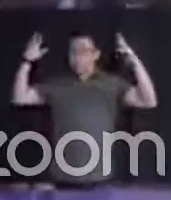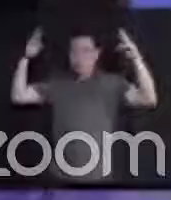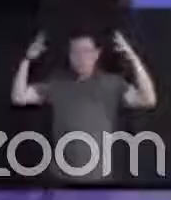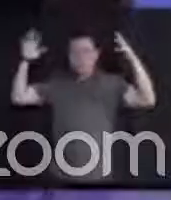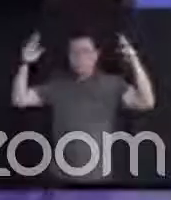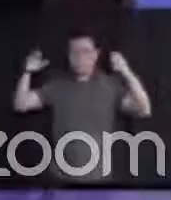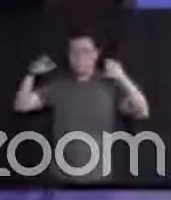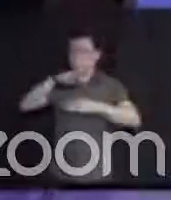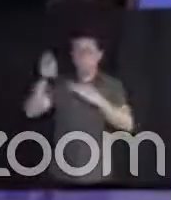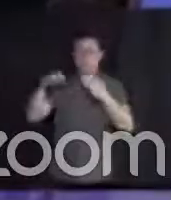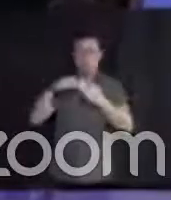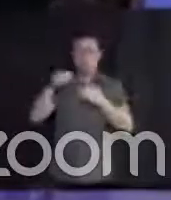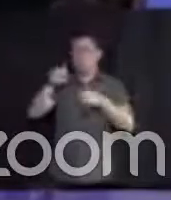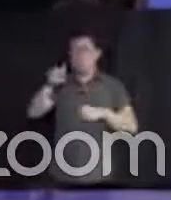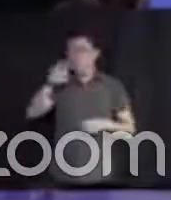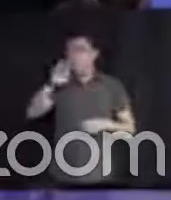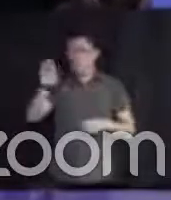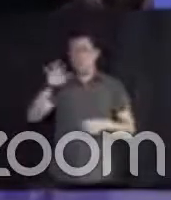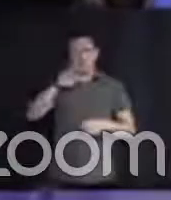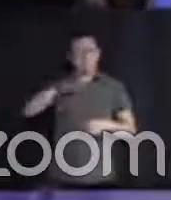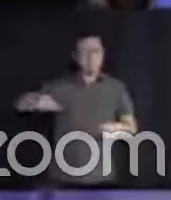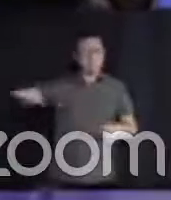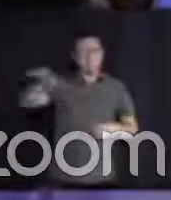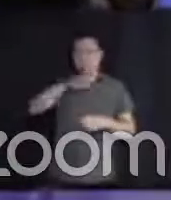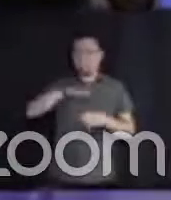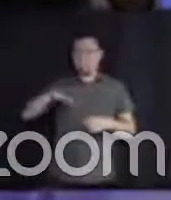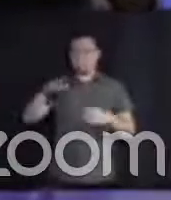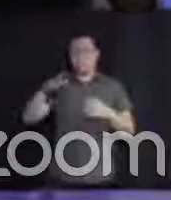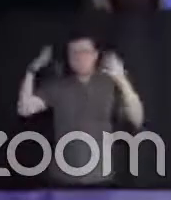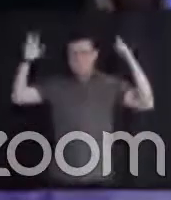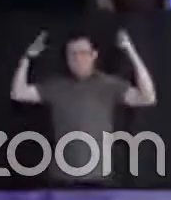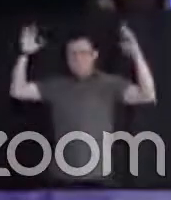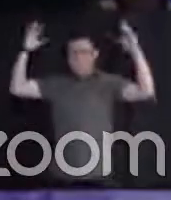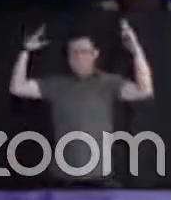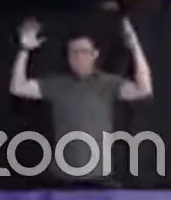y a todo el staff.